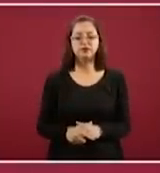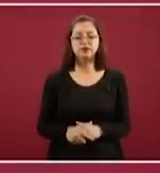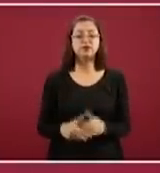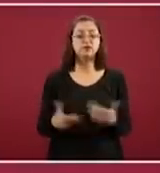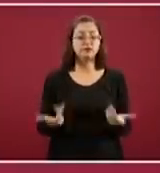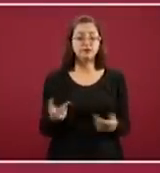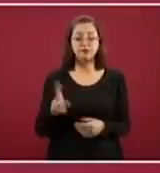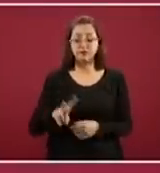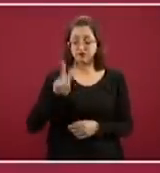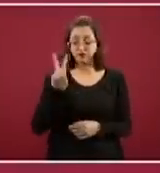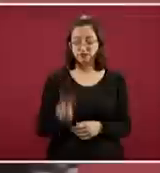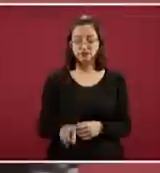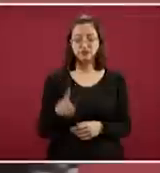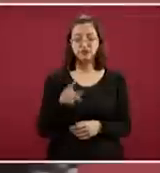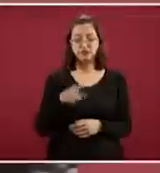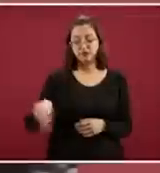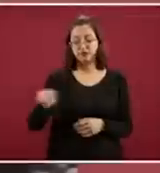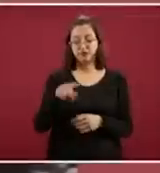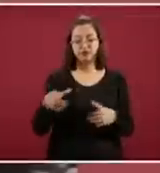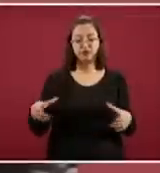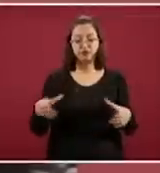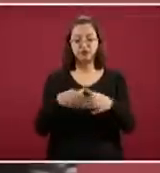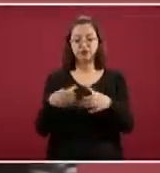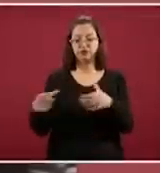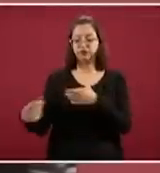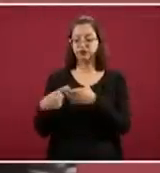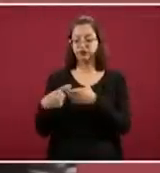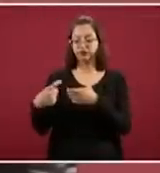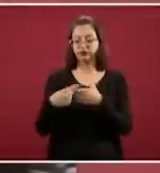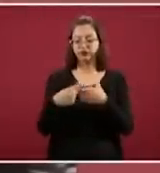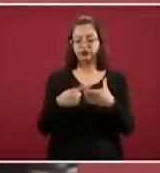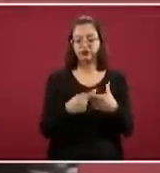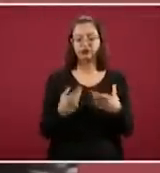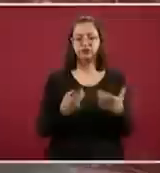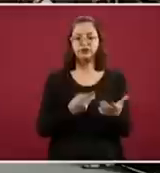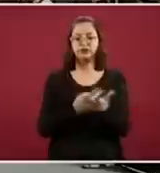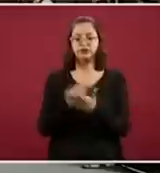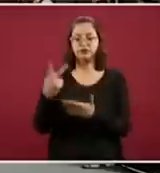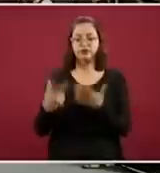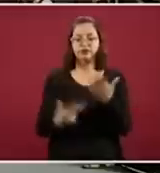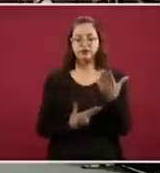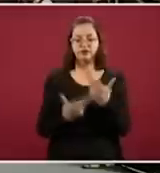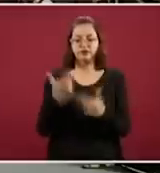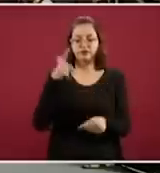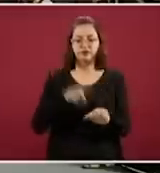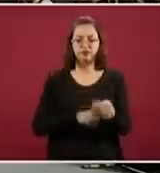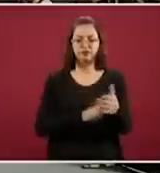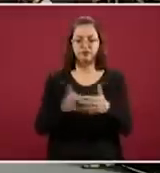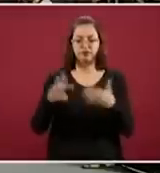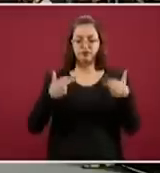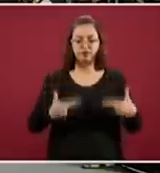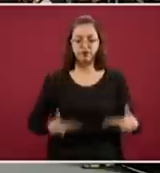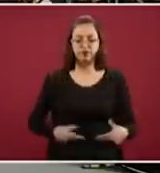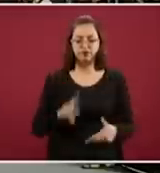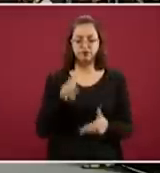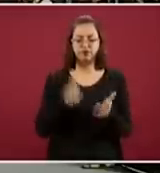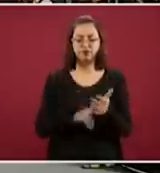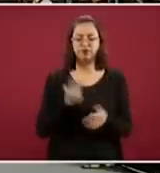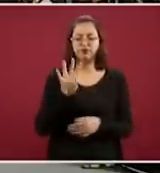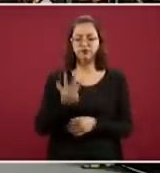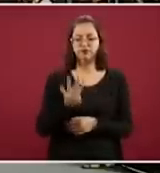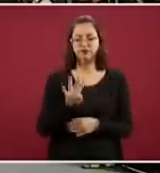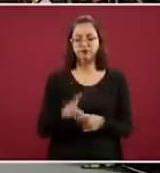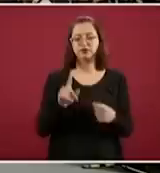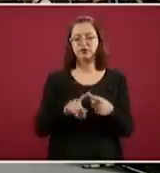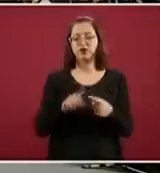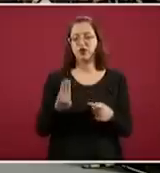desde luego, a los integrantes del jurado del Premio Nacional de Derechos Humanos 2019, Volga